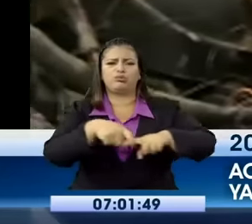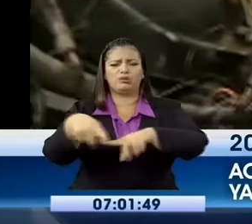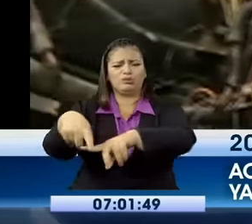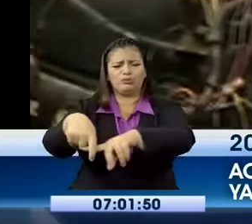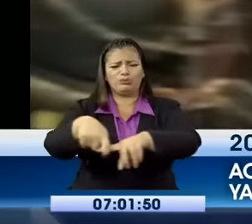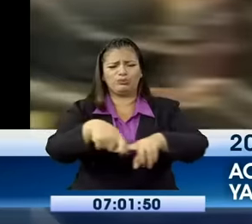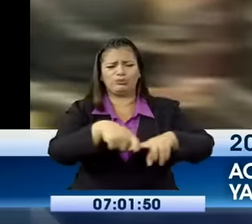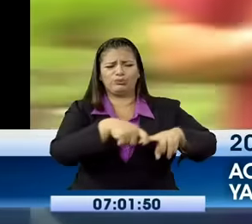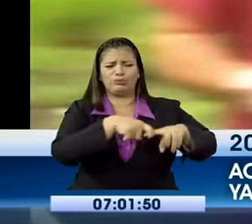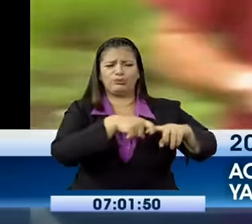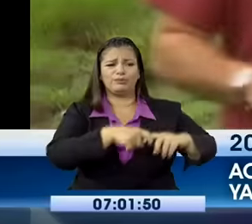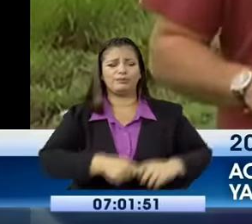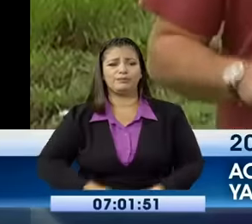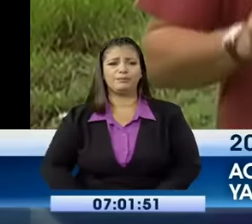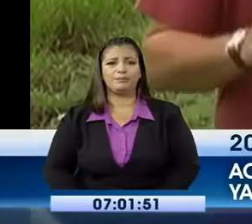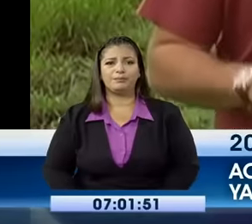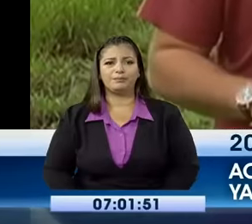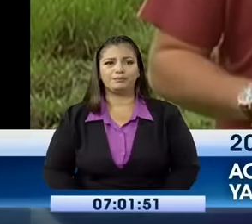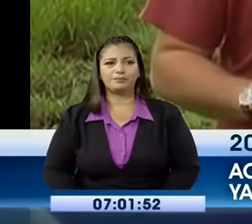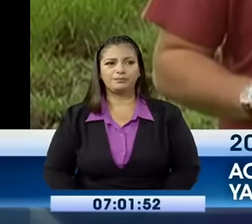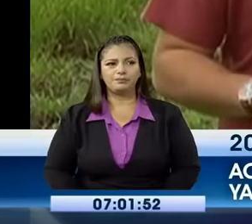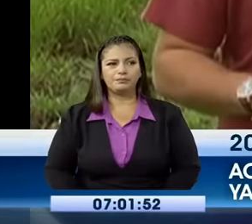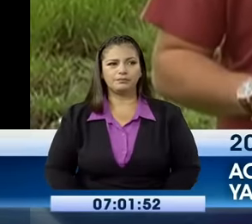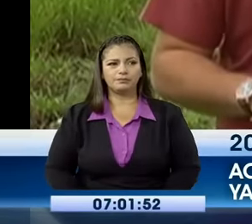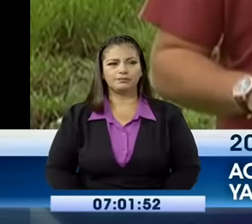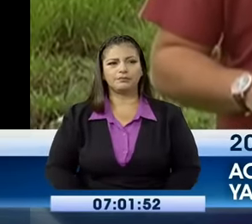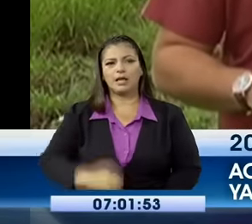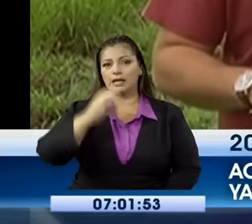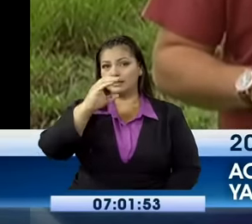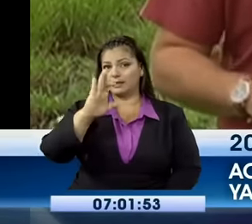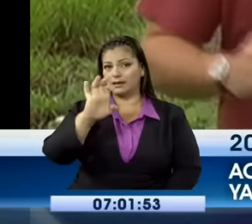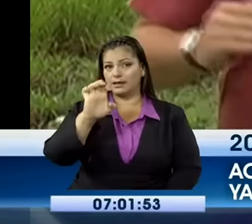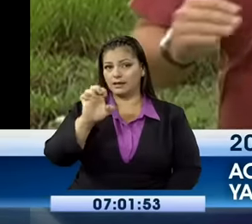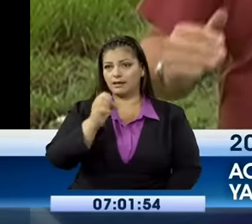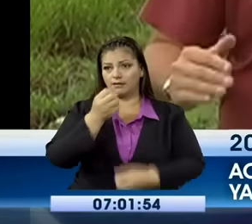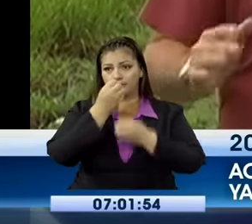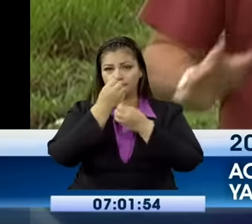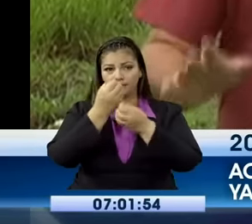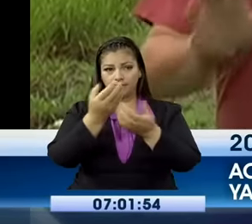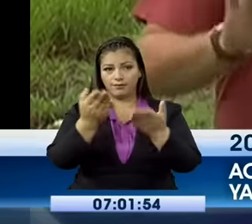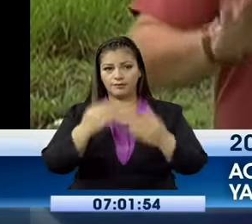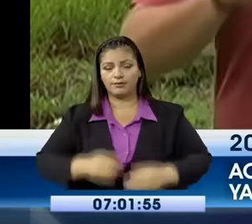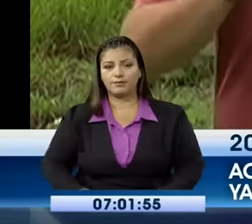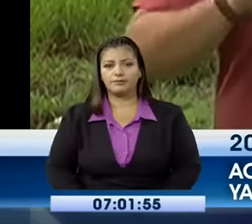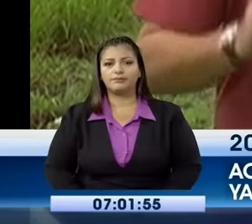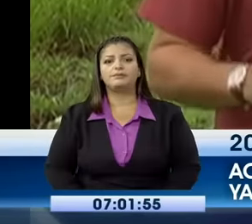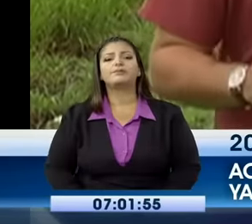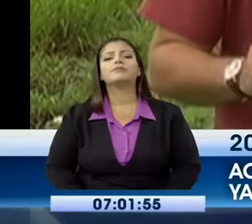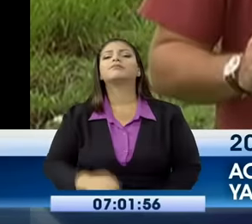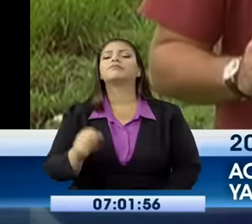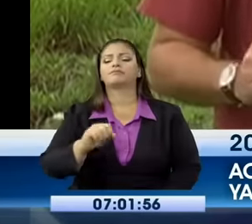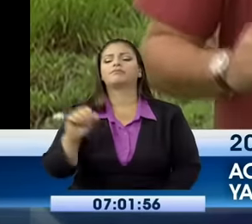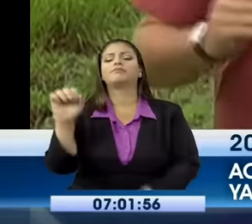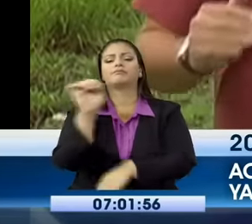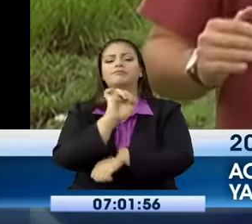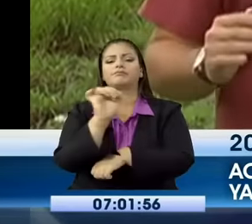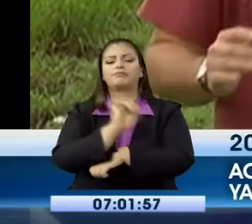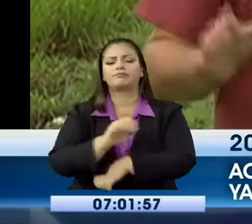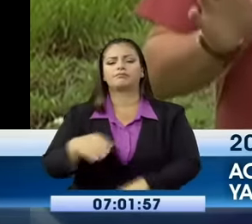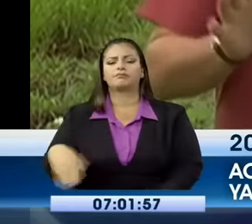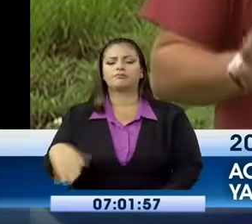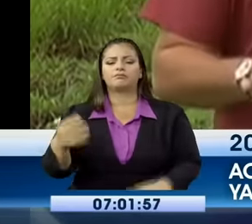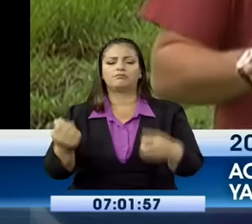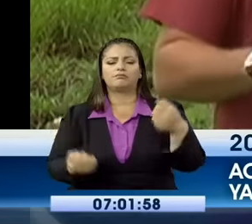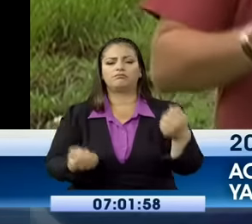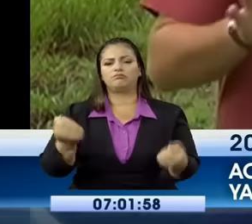automotores según los primeros reportes de la comisión de tránsito del Ecuador Aparentemente uno de los tres automotores involucrados